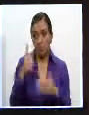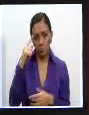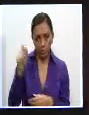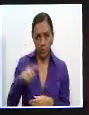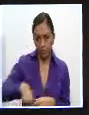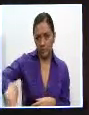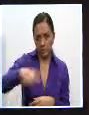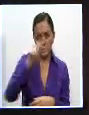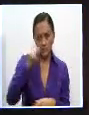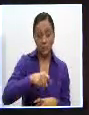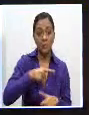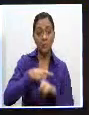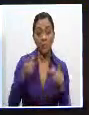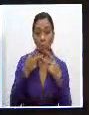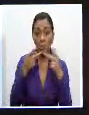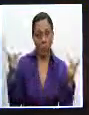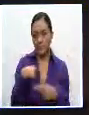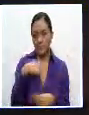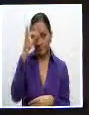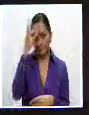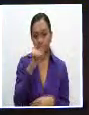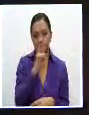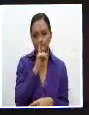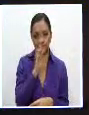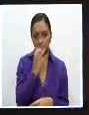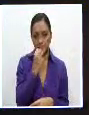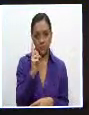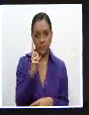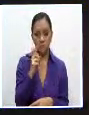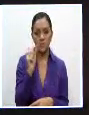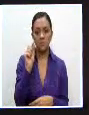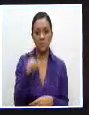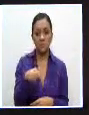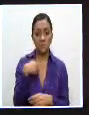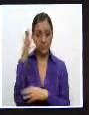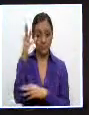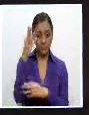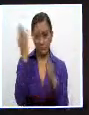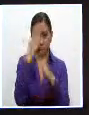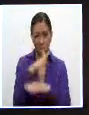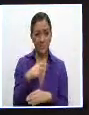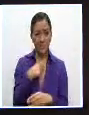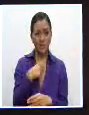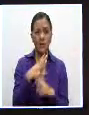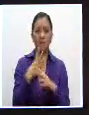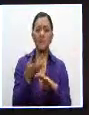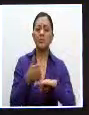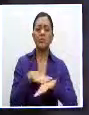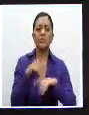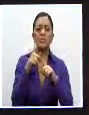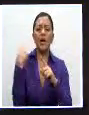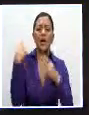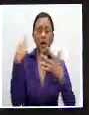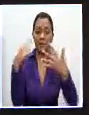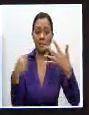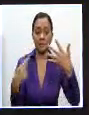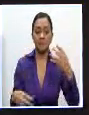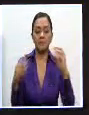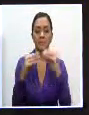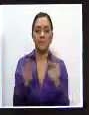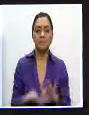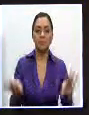acceso a ella quisiera terminar esta rapidísima intervención hablando simplemente de algunos de los